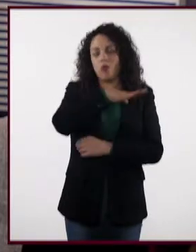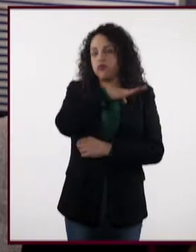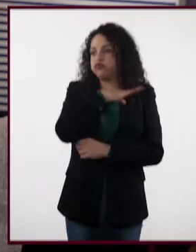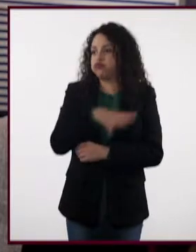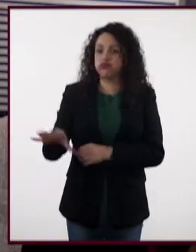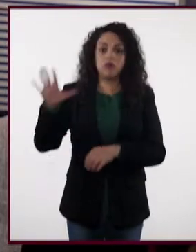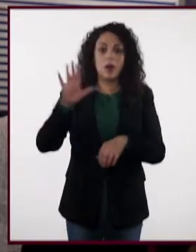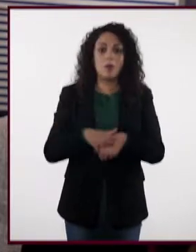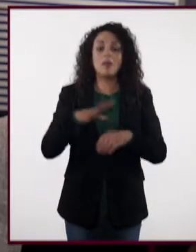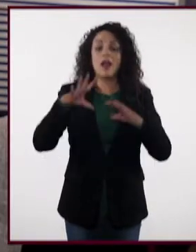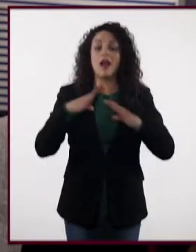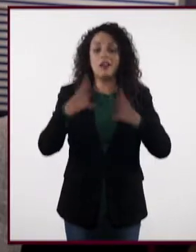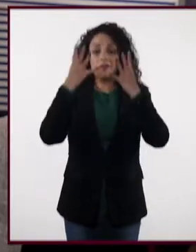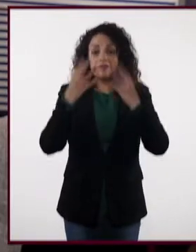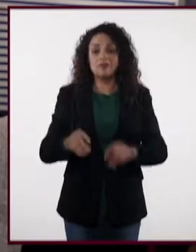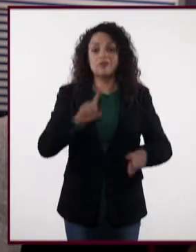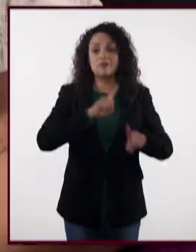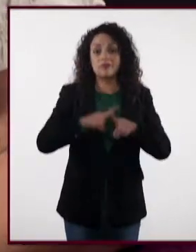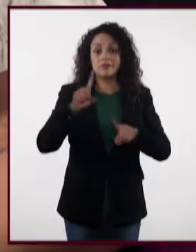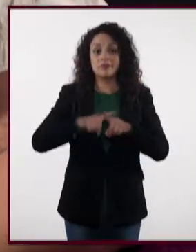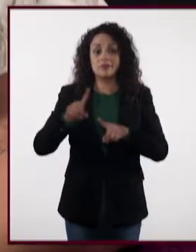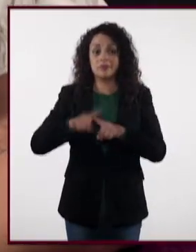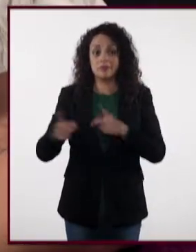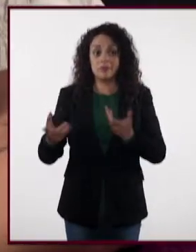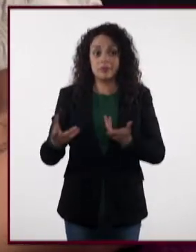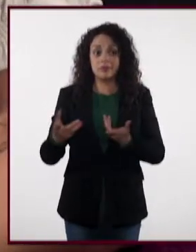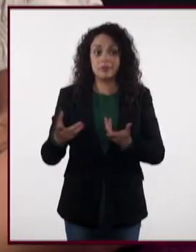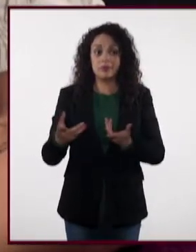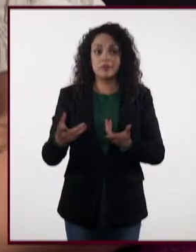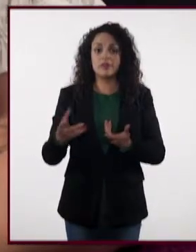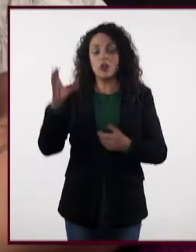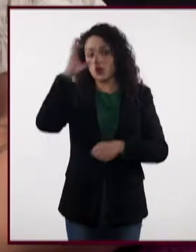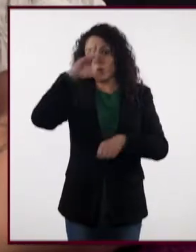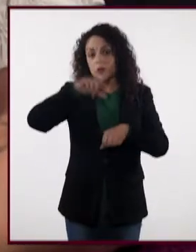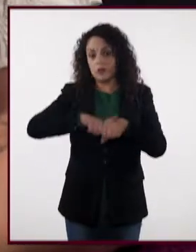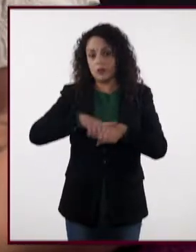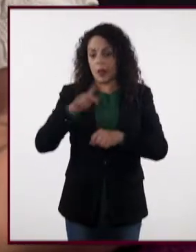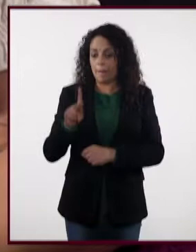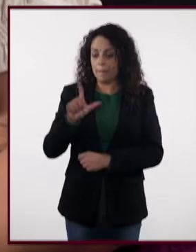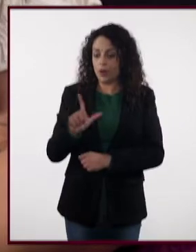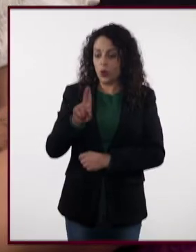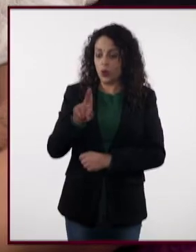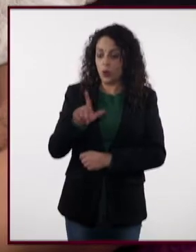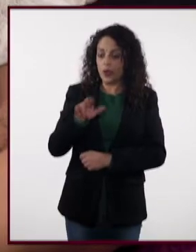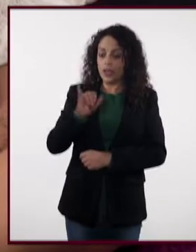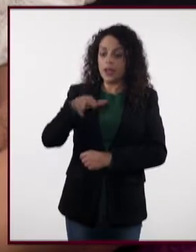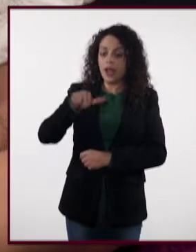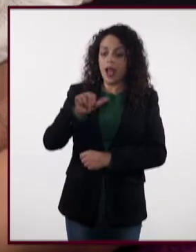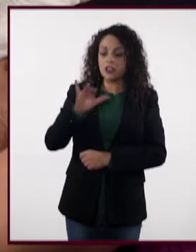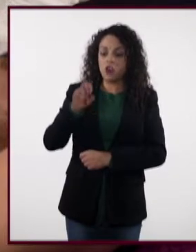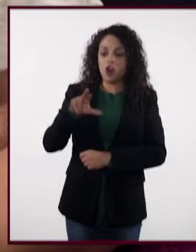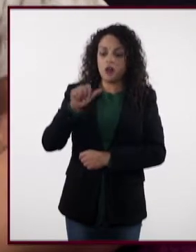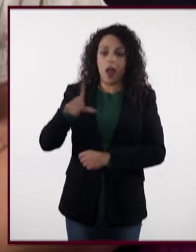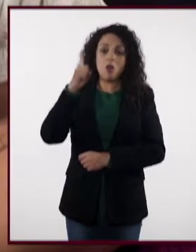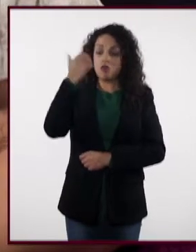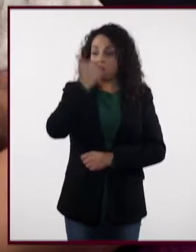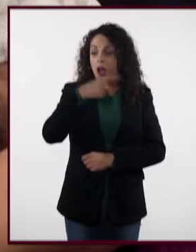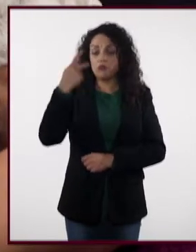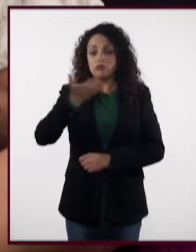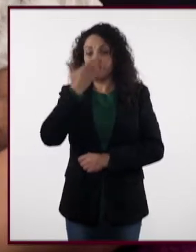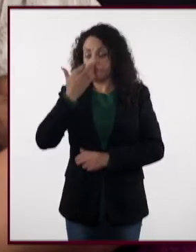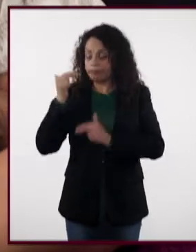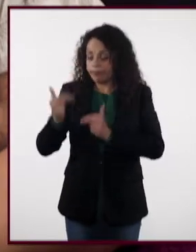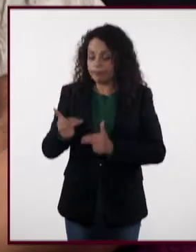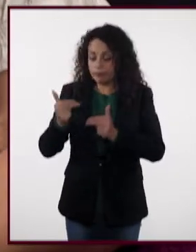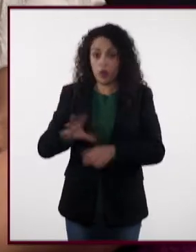una nación plurinacional, es decir, formada por varias culturas, cada una con sus propias tradiciones, todas unidas